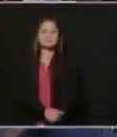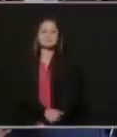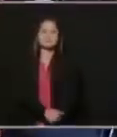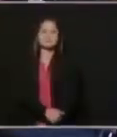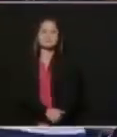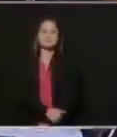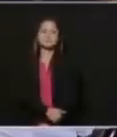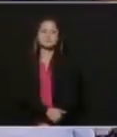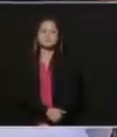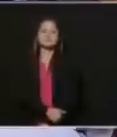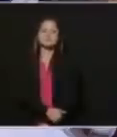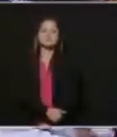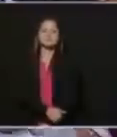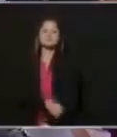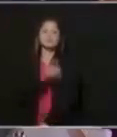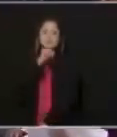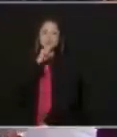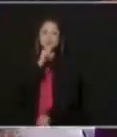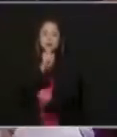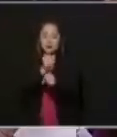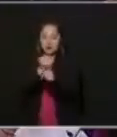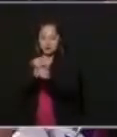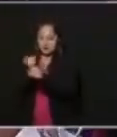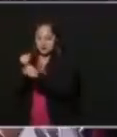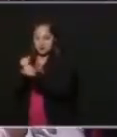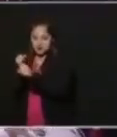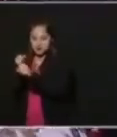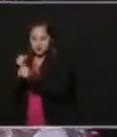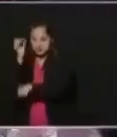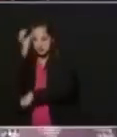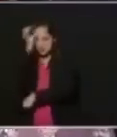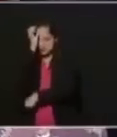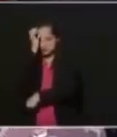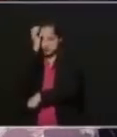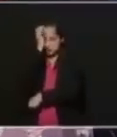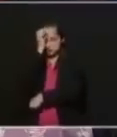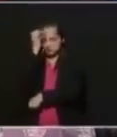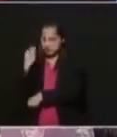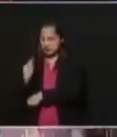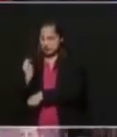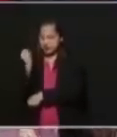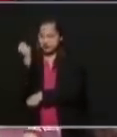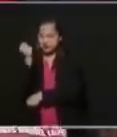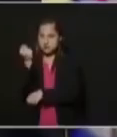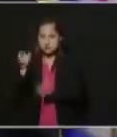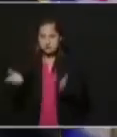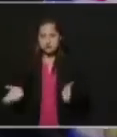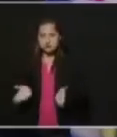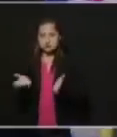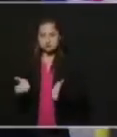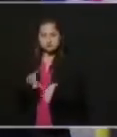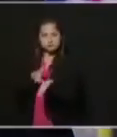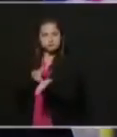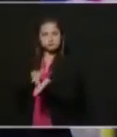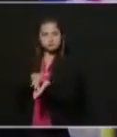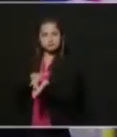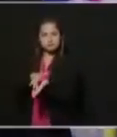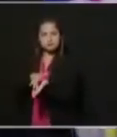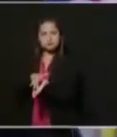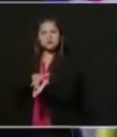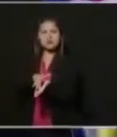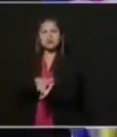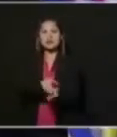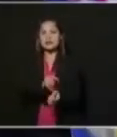Se promoverá la investigación científica y tecnológica. Se apoyará a estudiantes